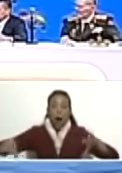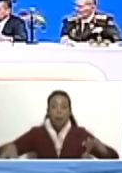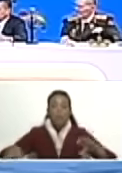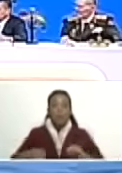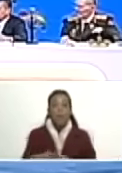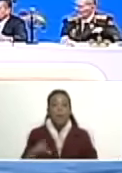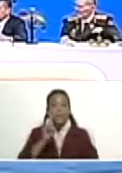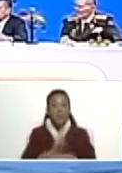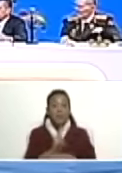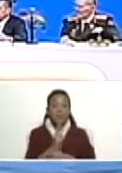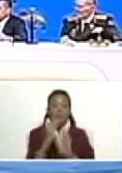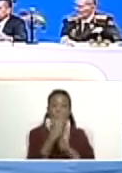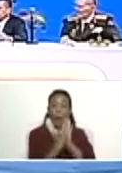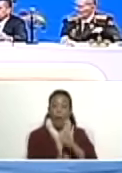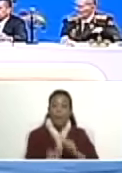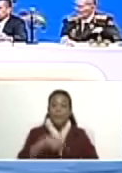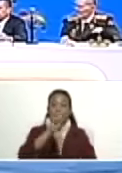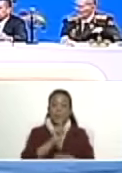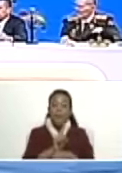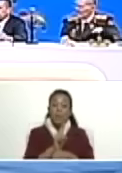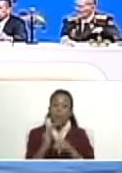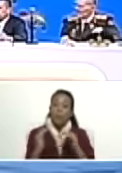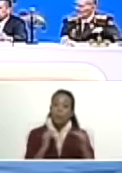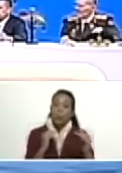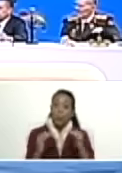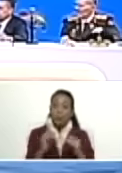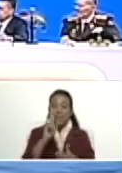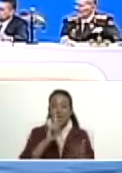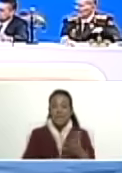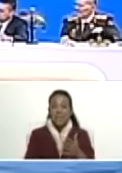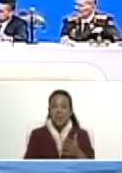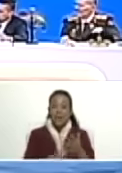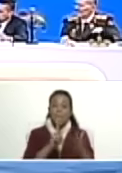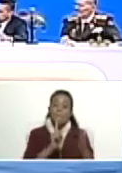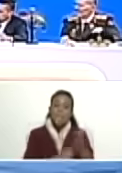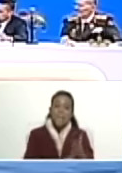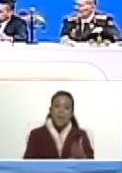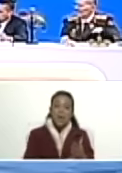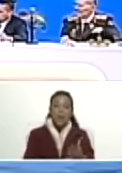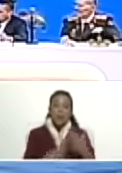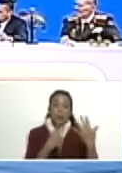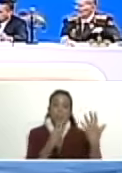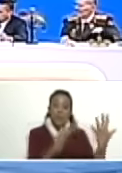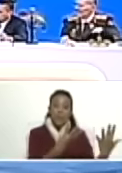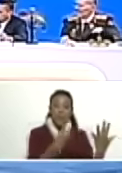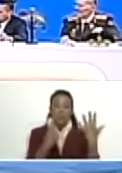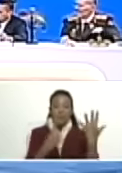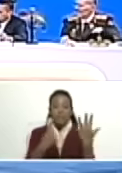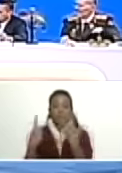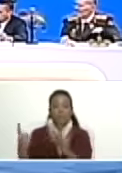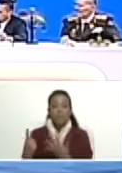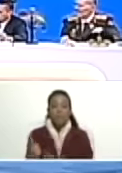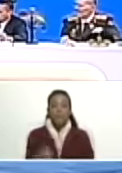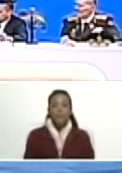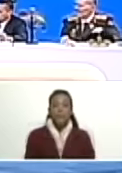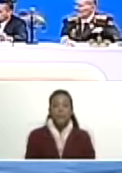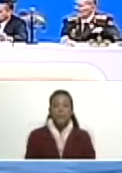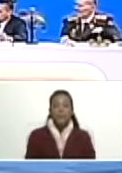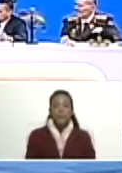Principios obligantes. Desde el 17 de febrero de 1966 hasta nuestros